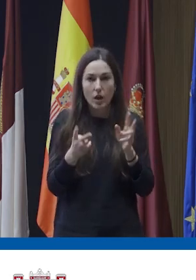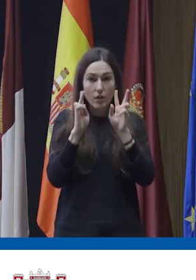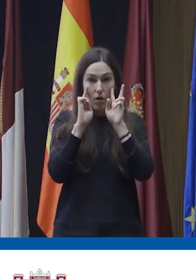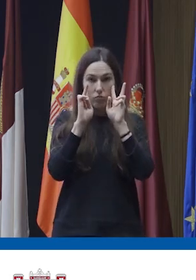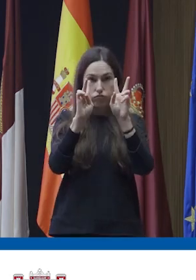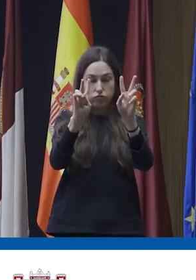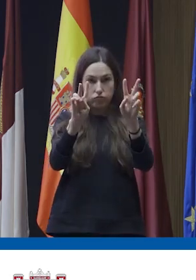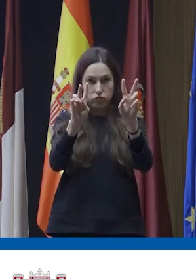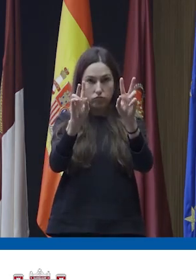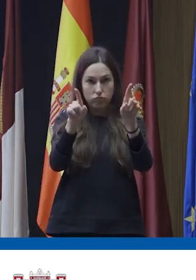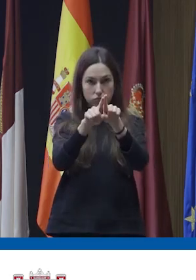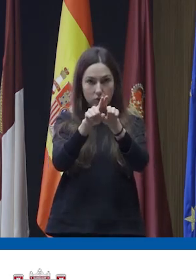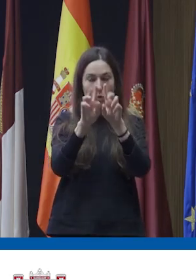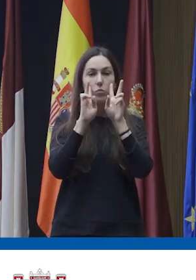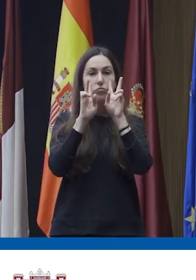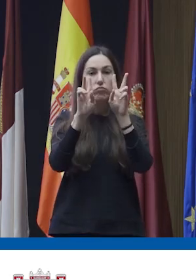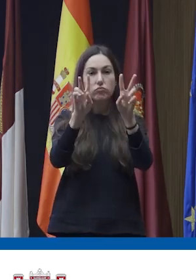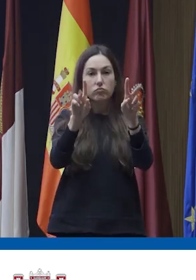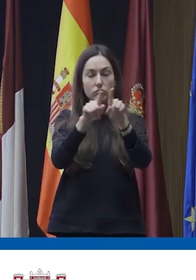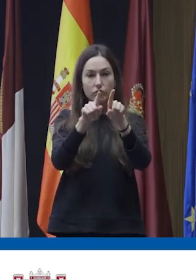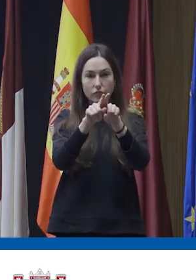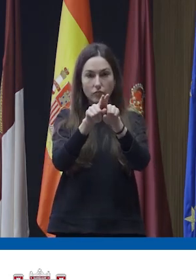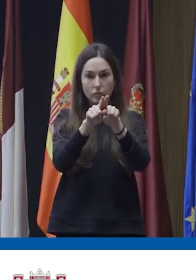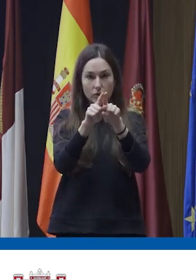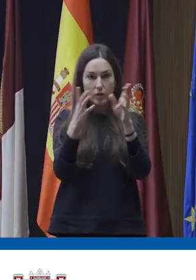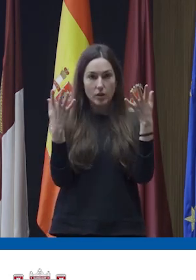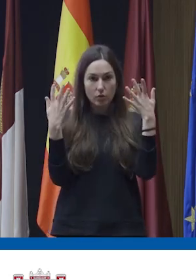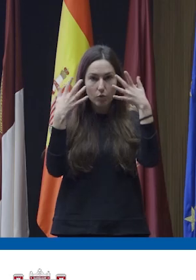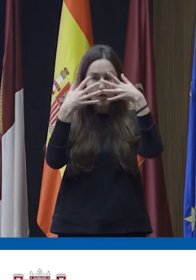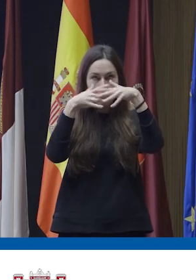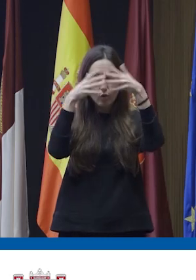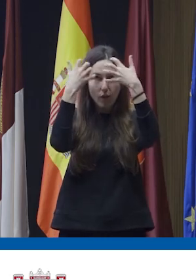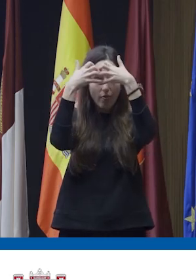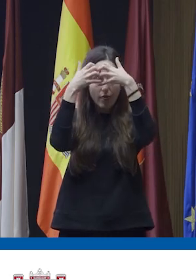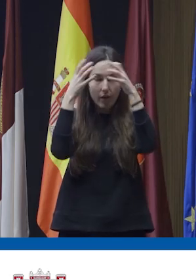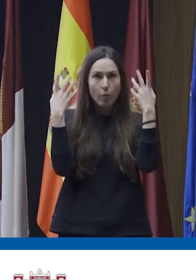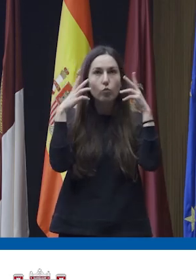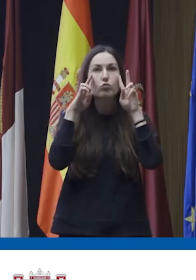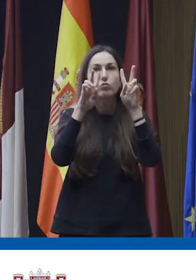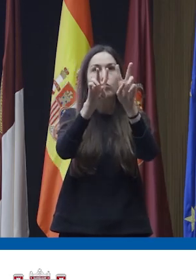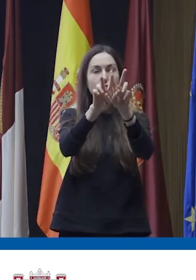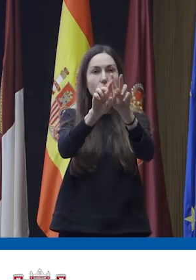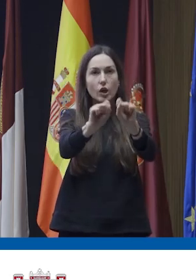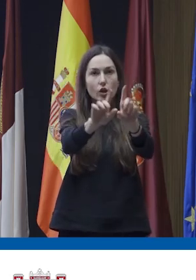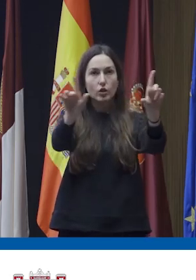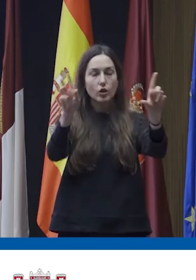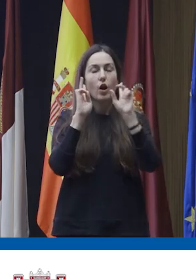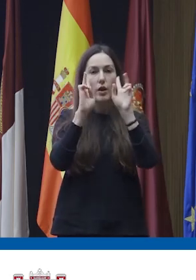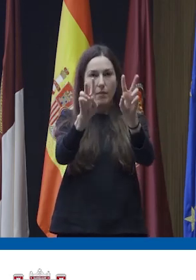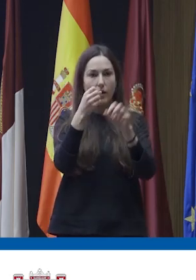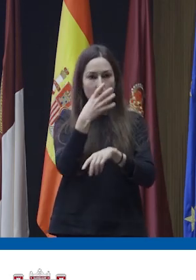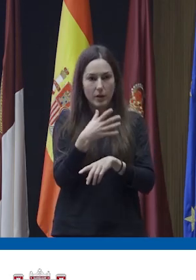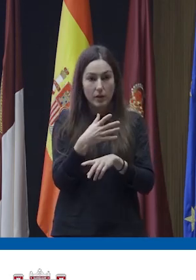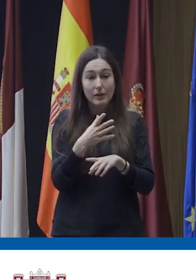la imagen y por así decirlo, se fusiona y se procesa en el cerebro y se junta la imagen. Entonces, cuando un